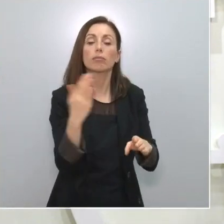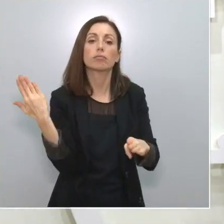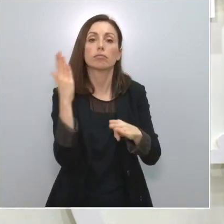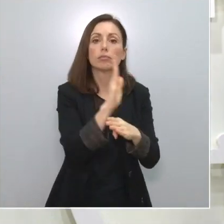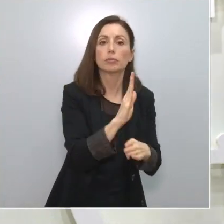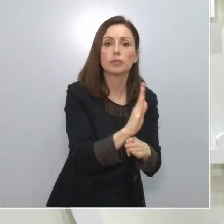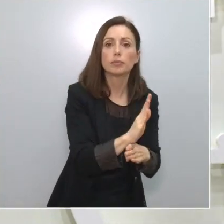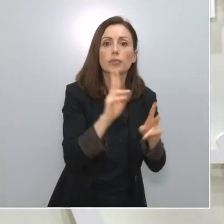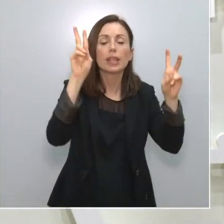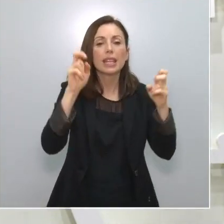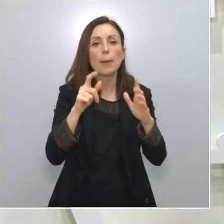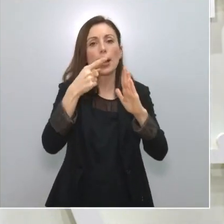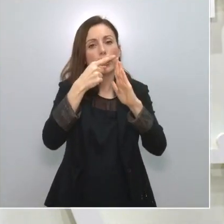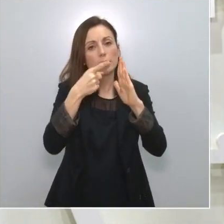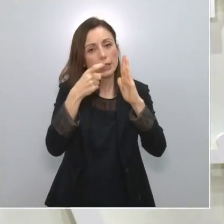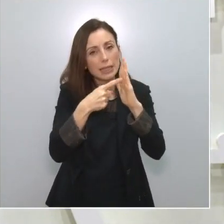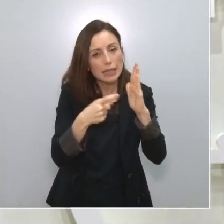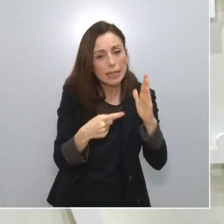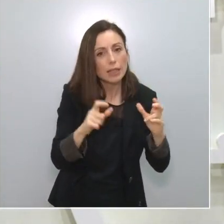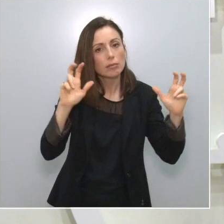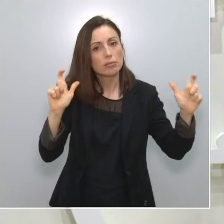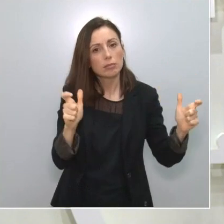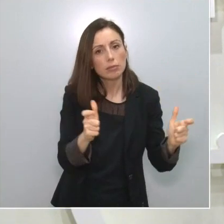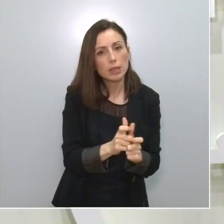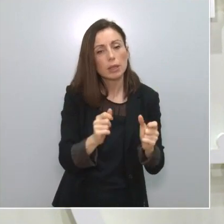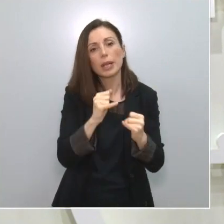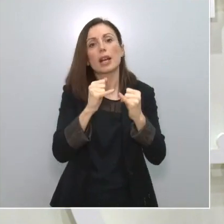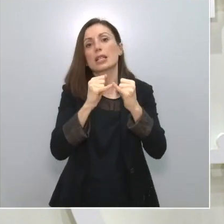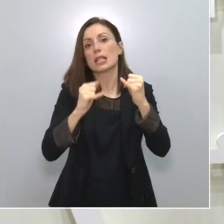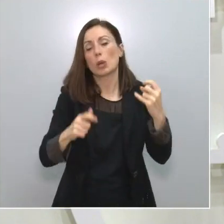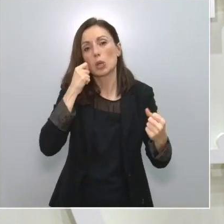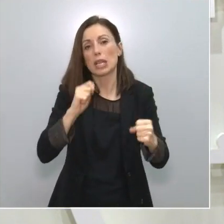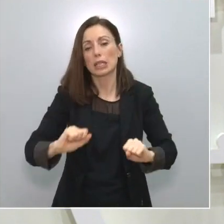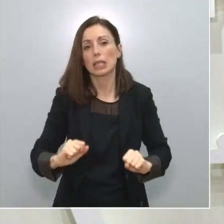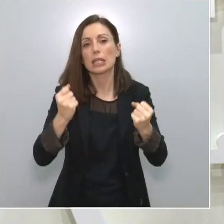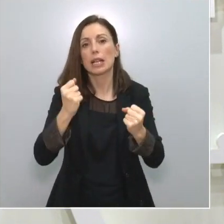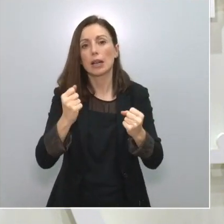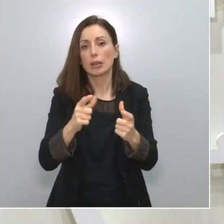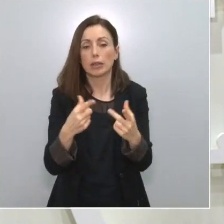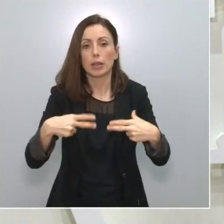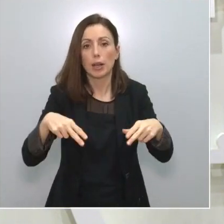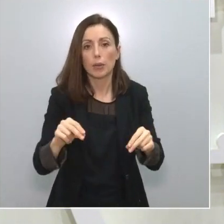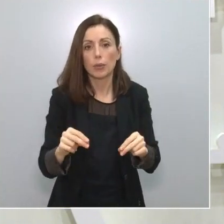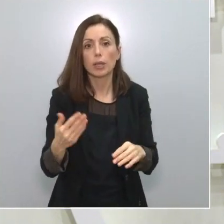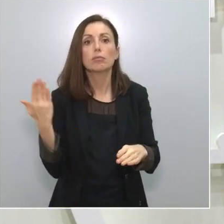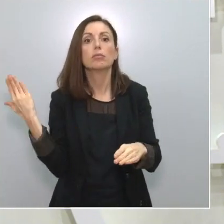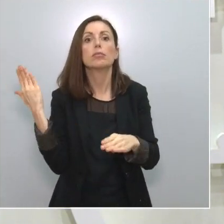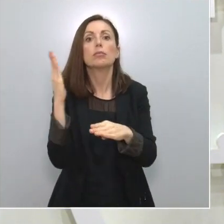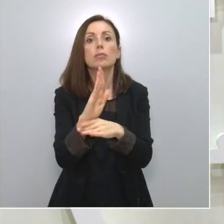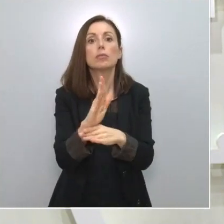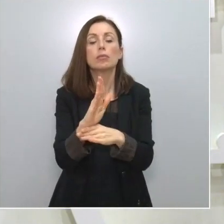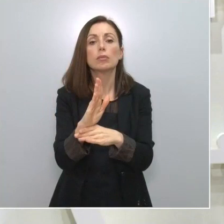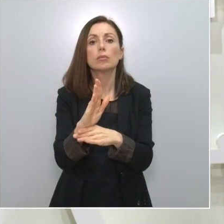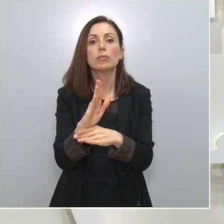desescalada para la salida de esta crisis exclusivamente sanitario, ya hemos designado al representante de la